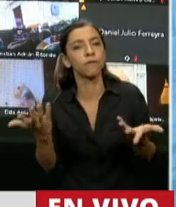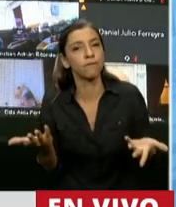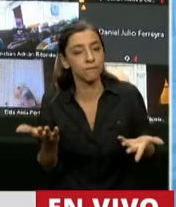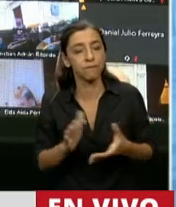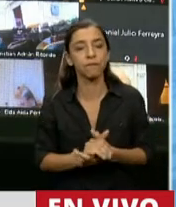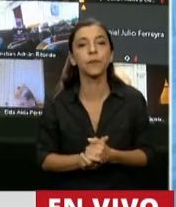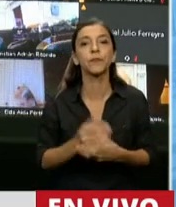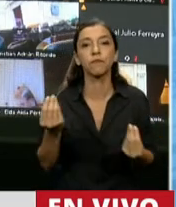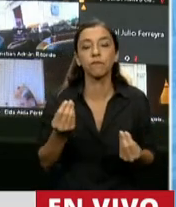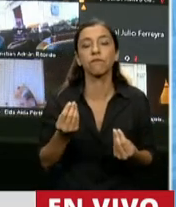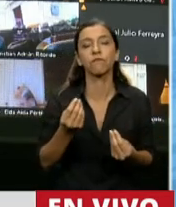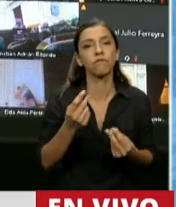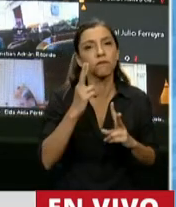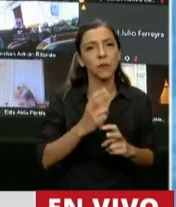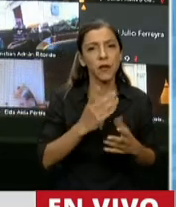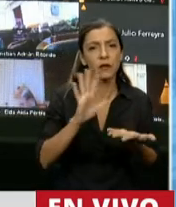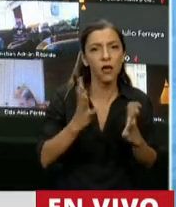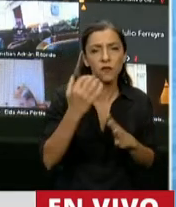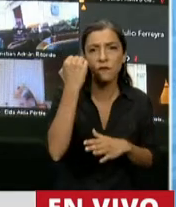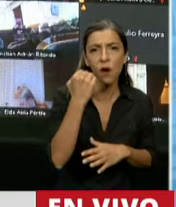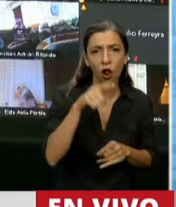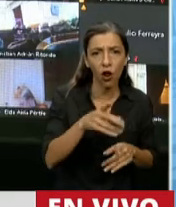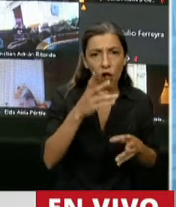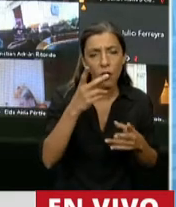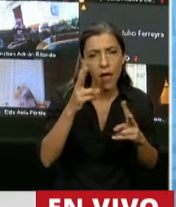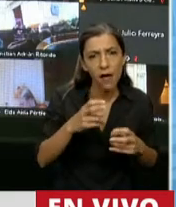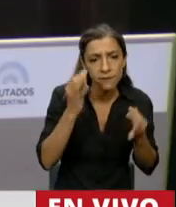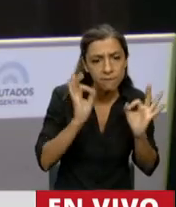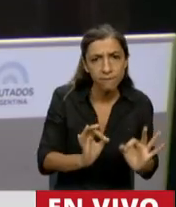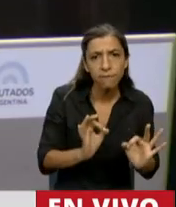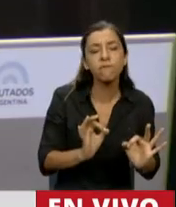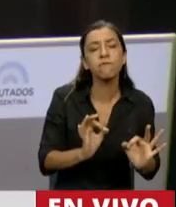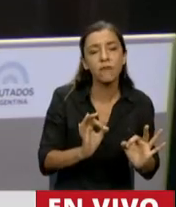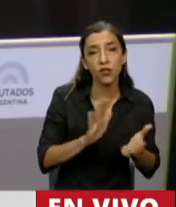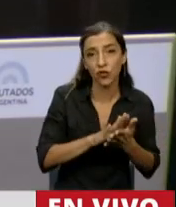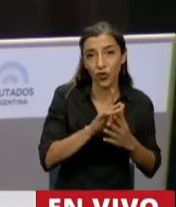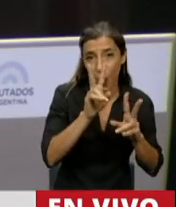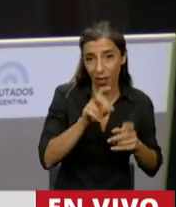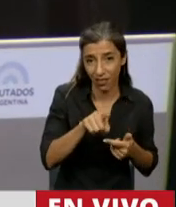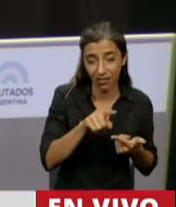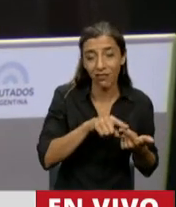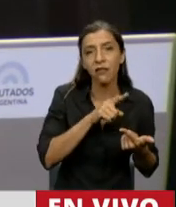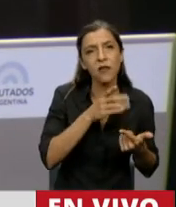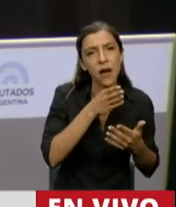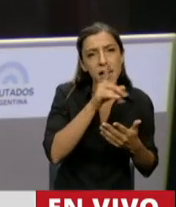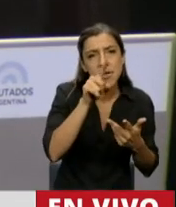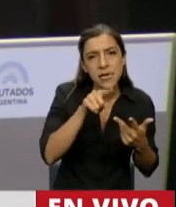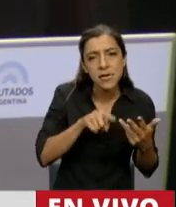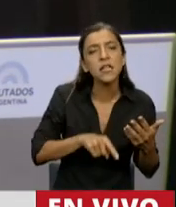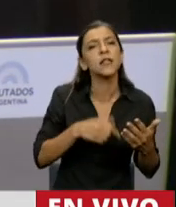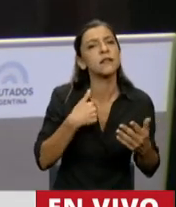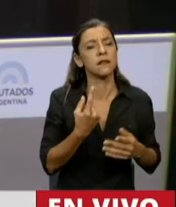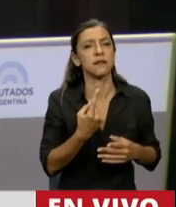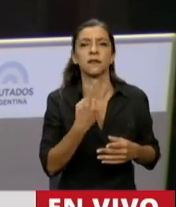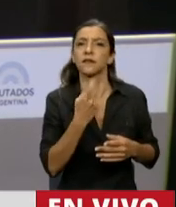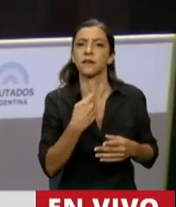económico de estas cuestiones creo que además excede el mero hecho de que